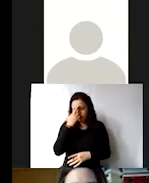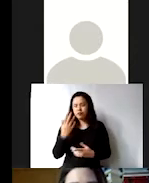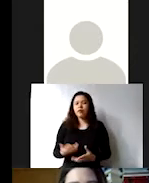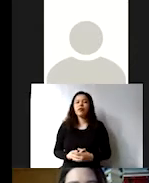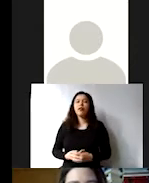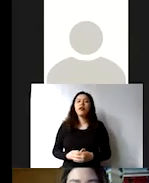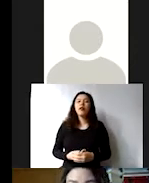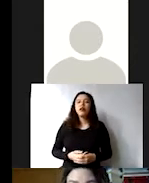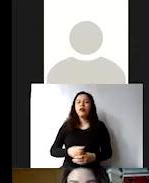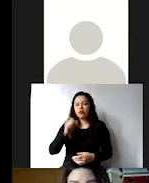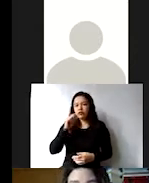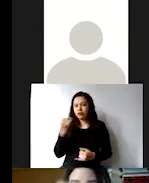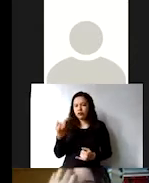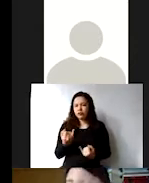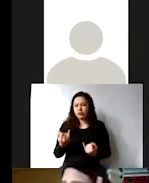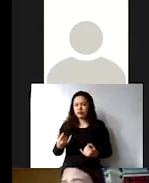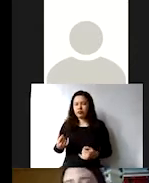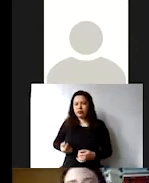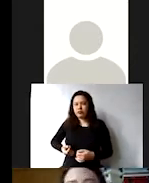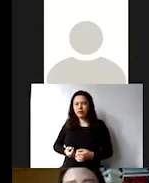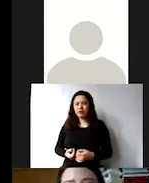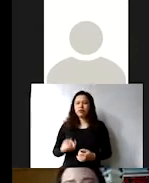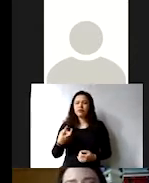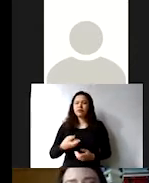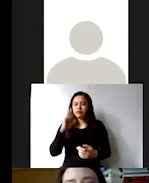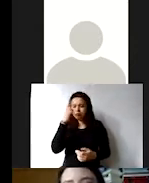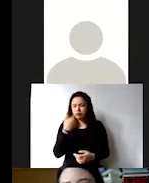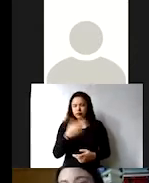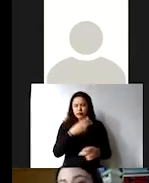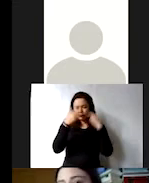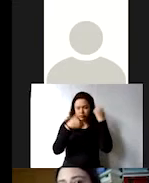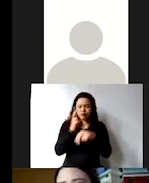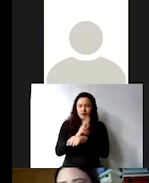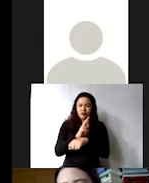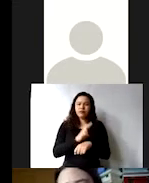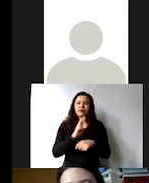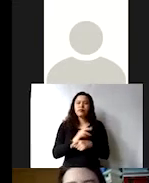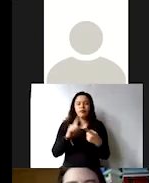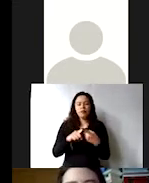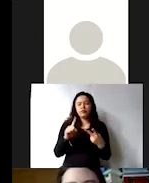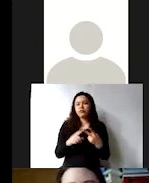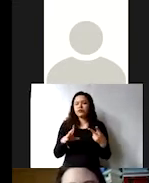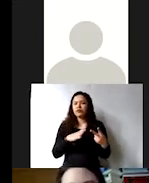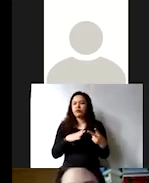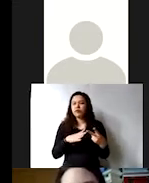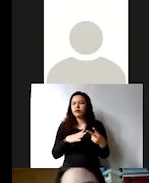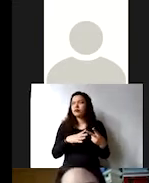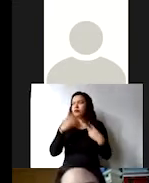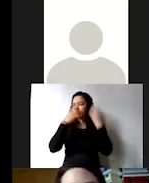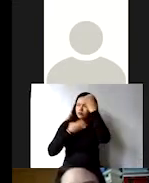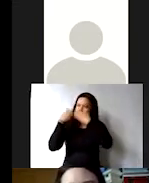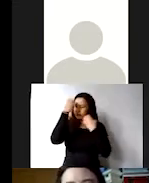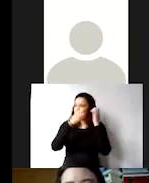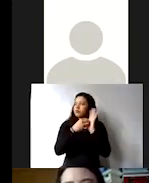eso, cuál es la importancia de la revisión y monitoreo y cómo estas dos caben, pues en realidad en toda la evaluación de la Agenda